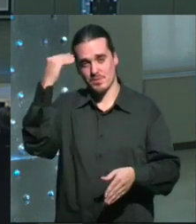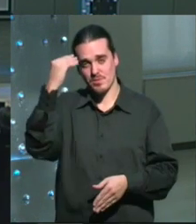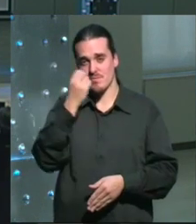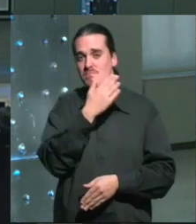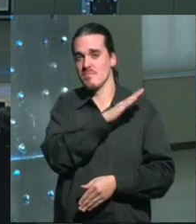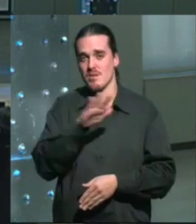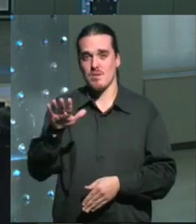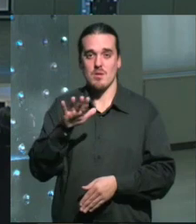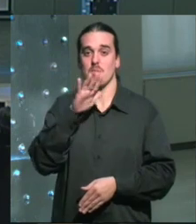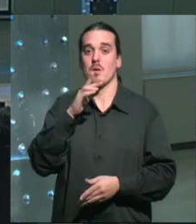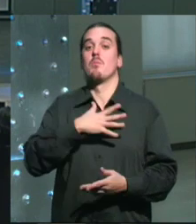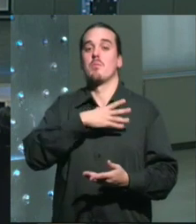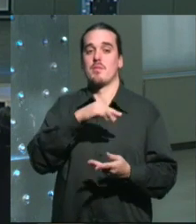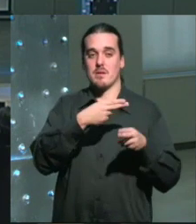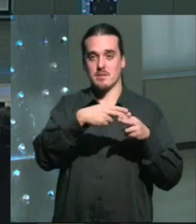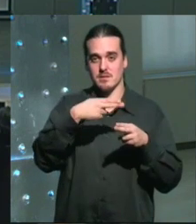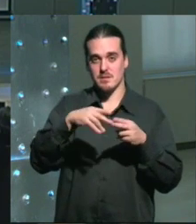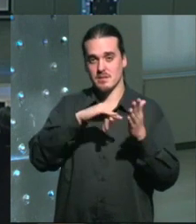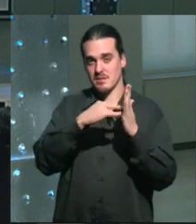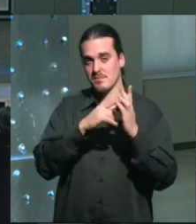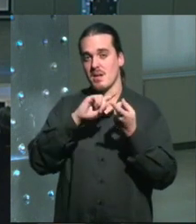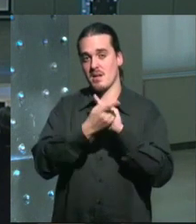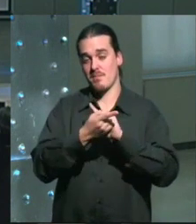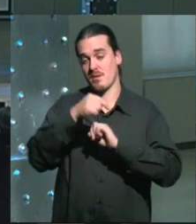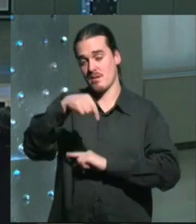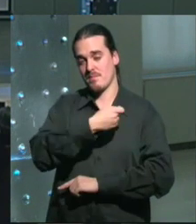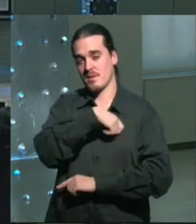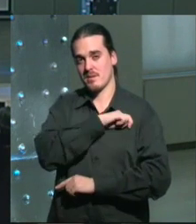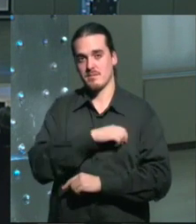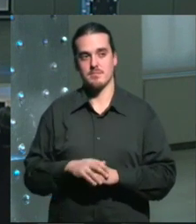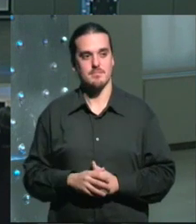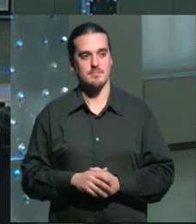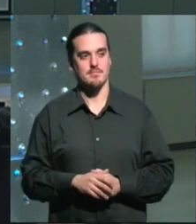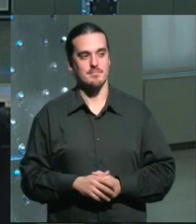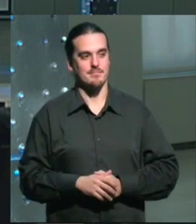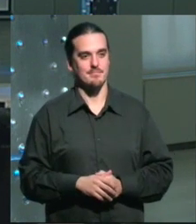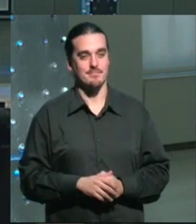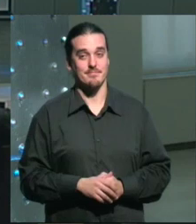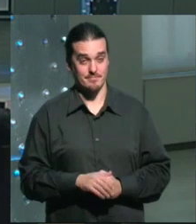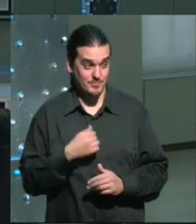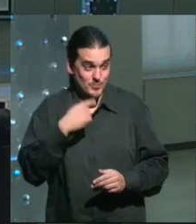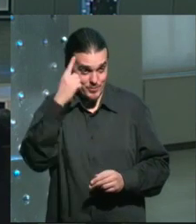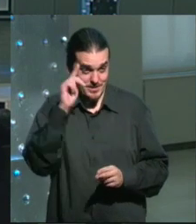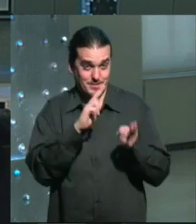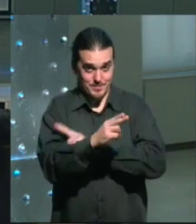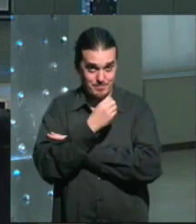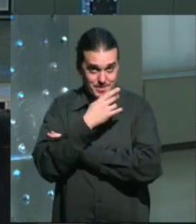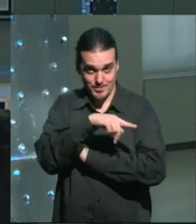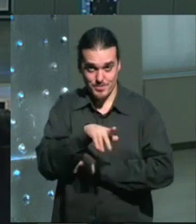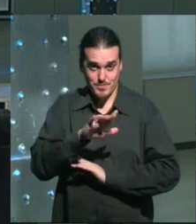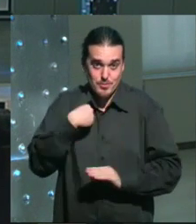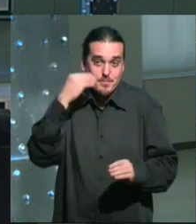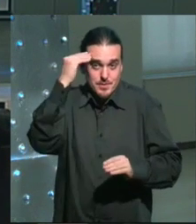un cambio del sistema político y electoral en este país. No sé si te he contestado la pregunta, pero va por ahí. Yo creo que va